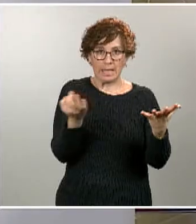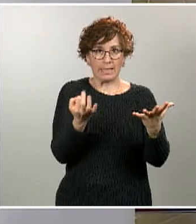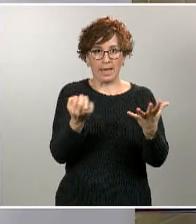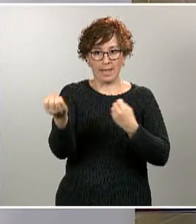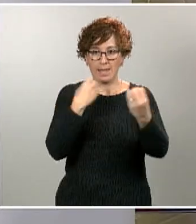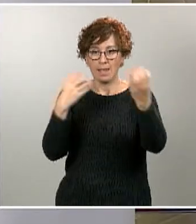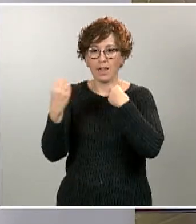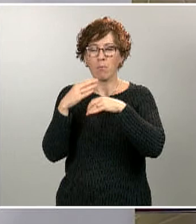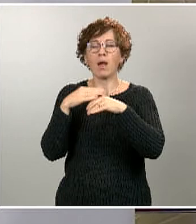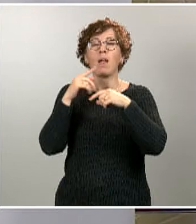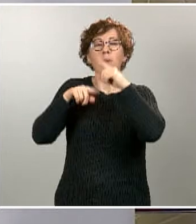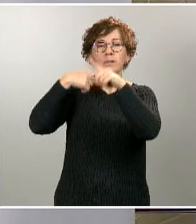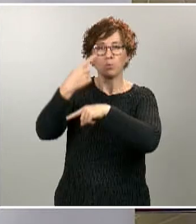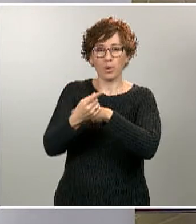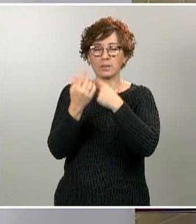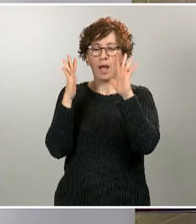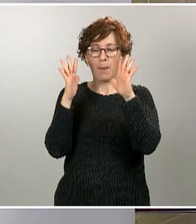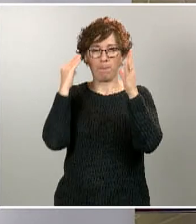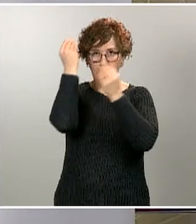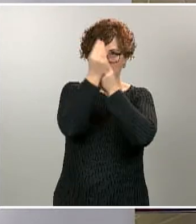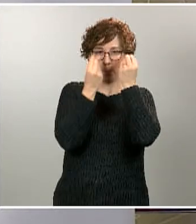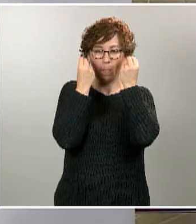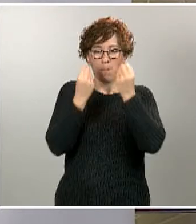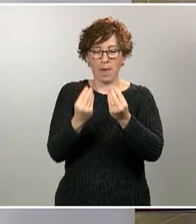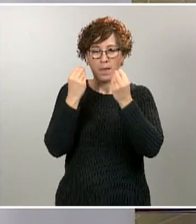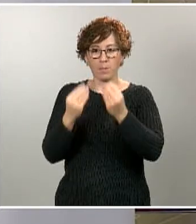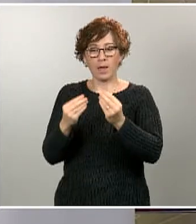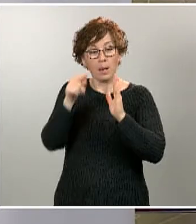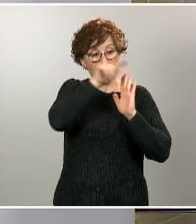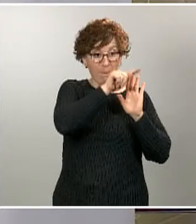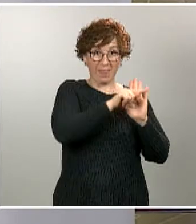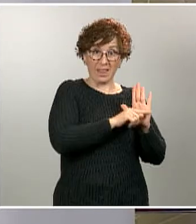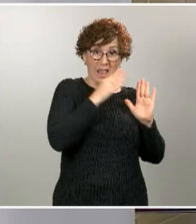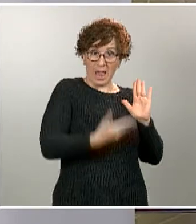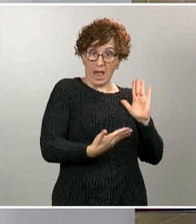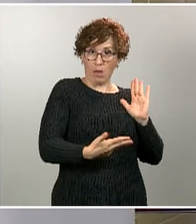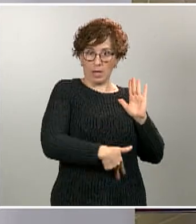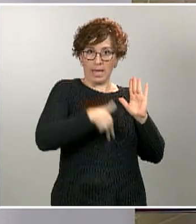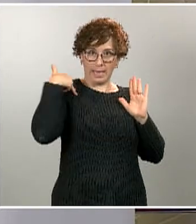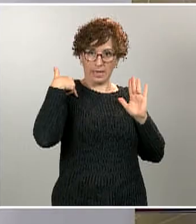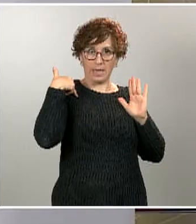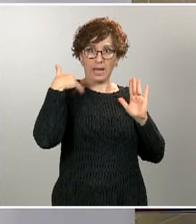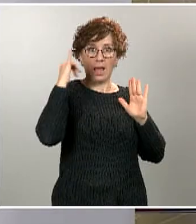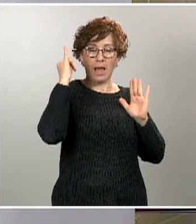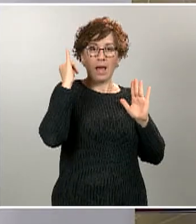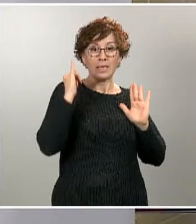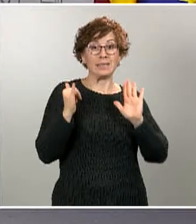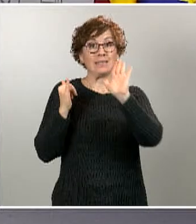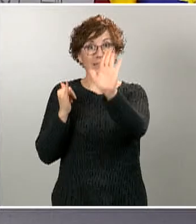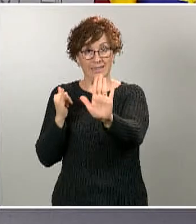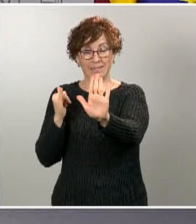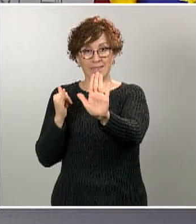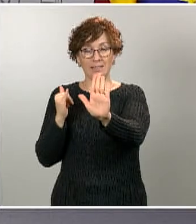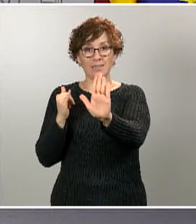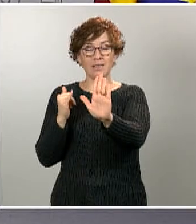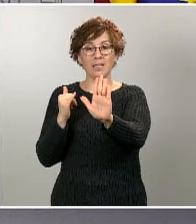a la hora de poner a su disposición muchas de las medidas generales que, por algunas cuestiones que llegan o por alguna información que nos transmiten, así